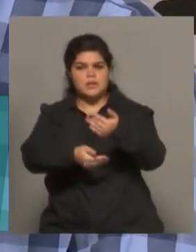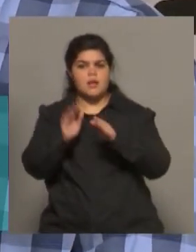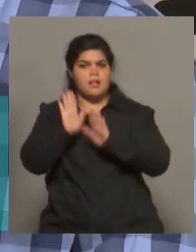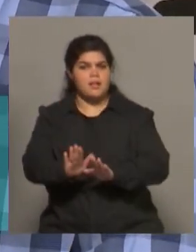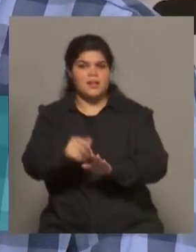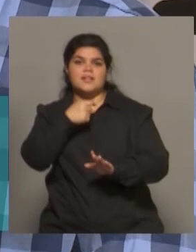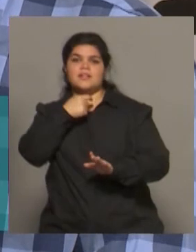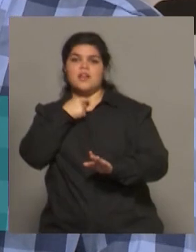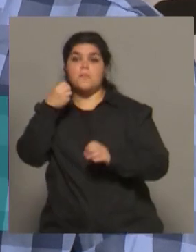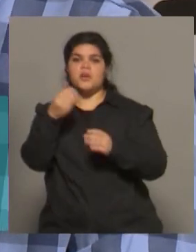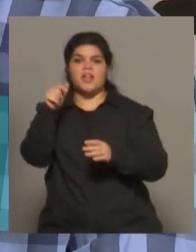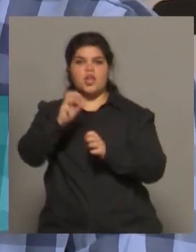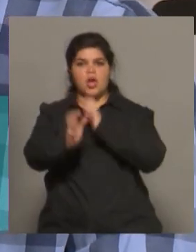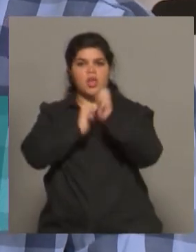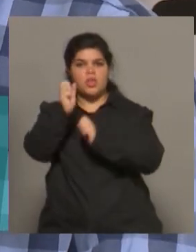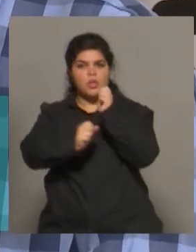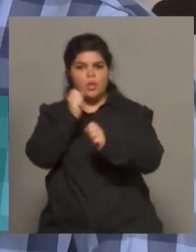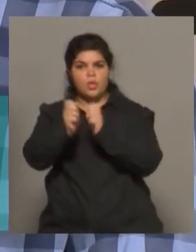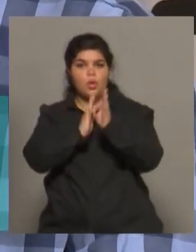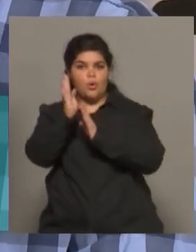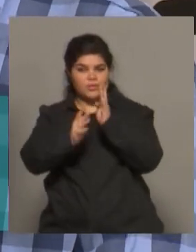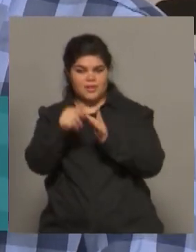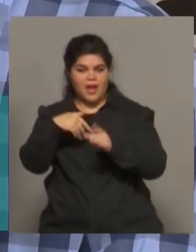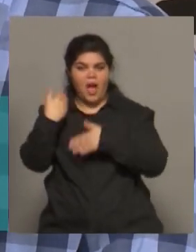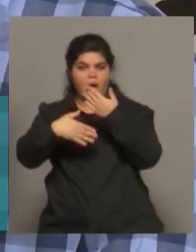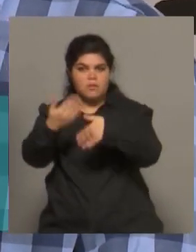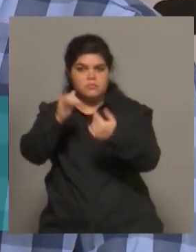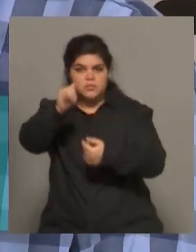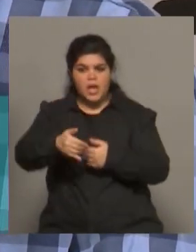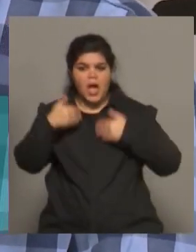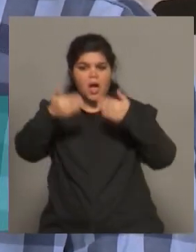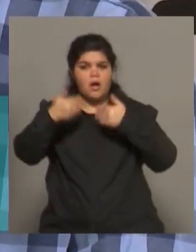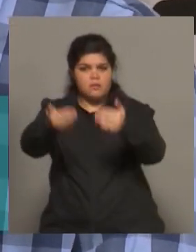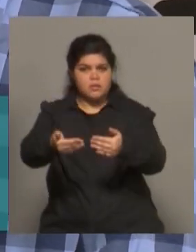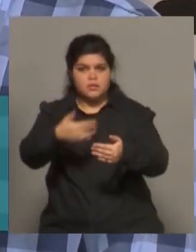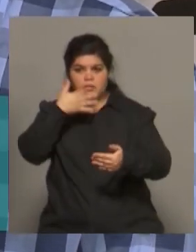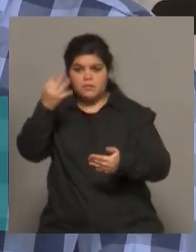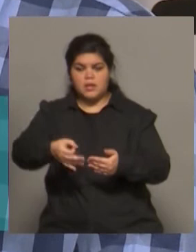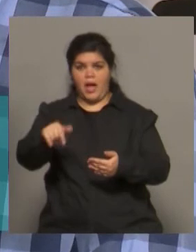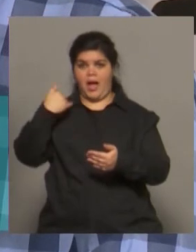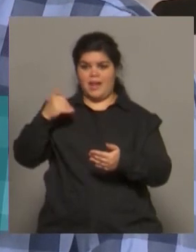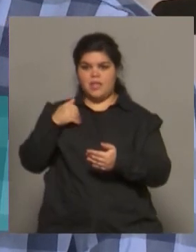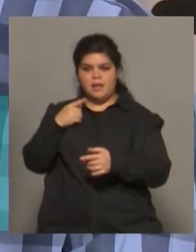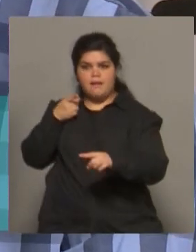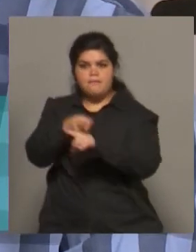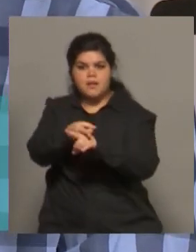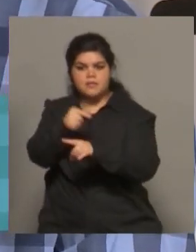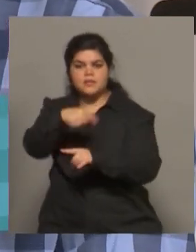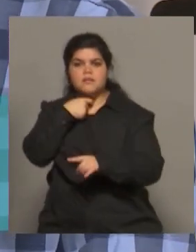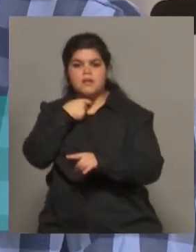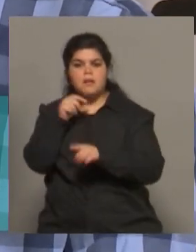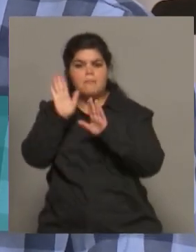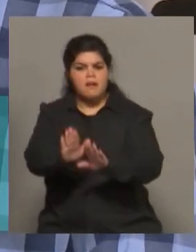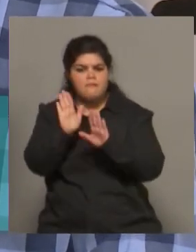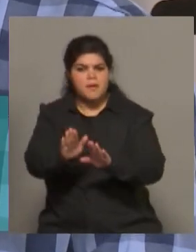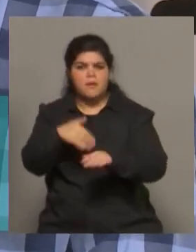un progreso industrial muy avanzado y se buscó desde Argentina y probablemente siguiendo intereses foráneos atacar al Paraguay para que no se desarrollara como